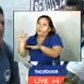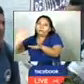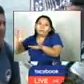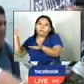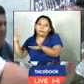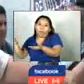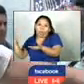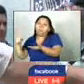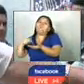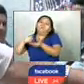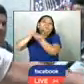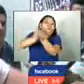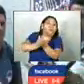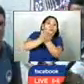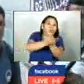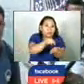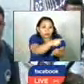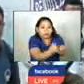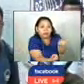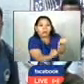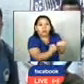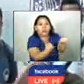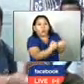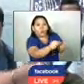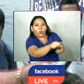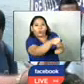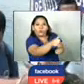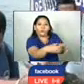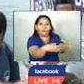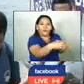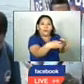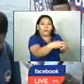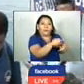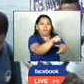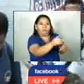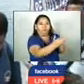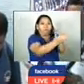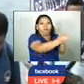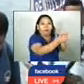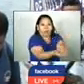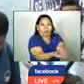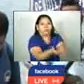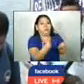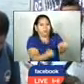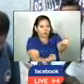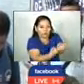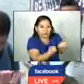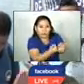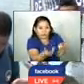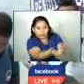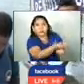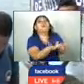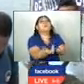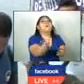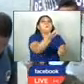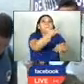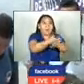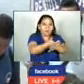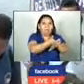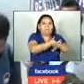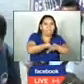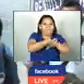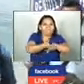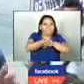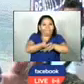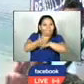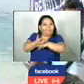en una isla, para poderle dar asistencia a aquella lancha que había volcado. Logró rescatar, salvar a todas esas personas que estaban en esa